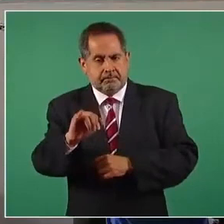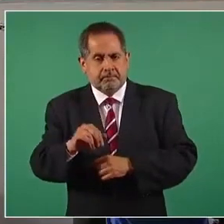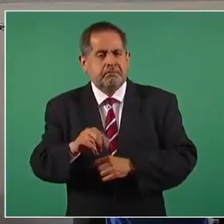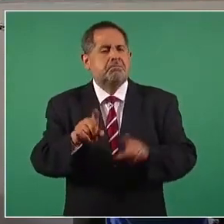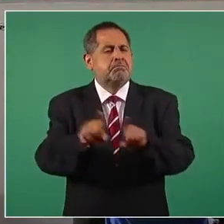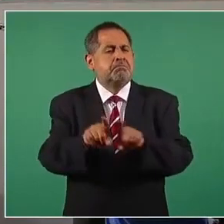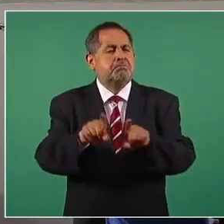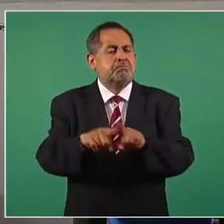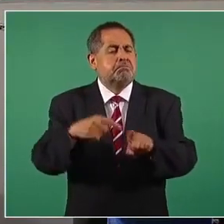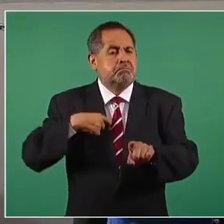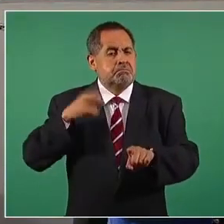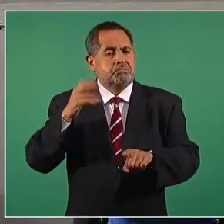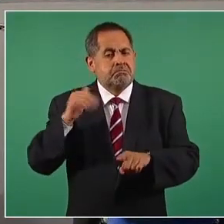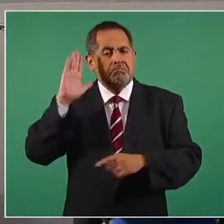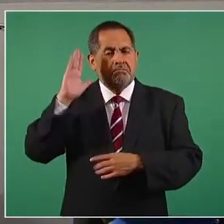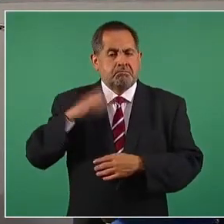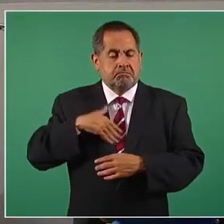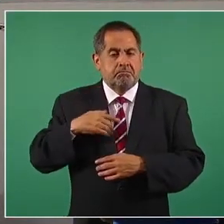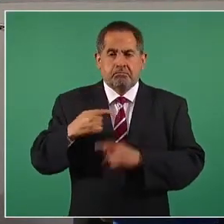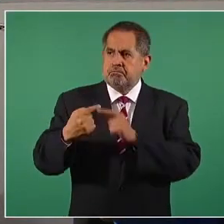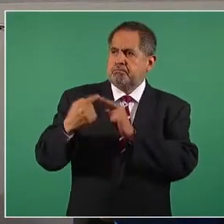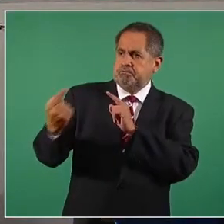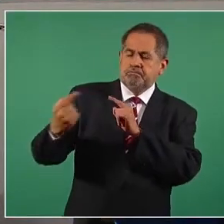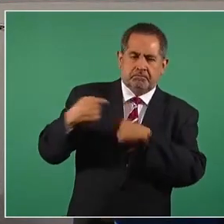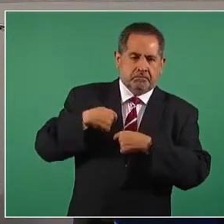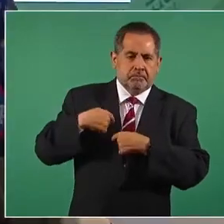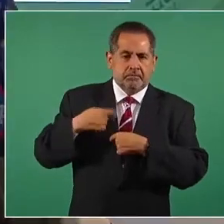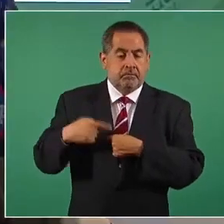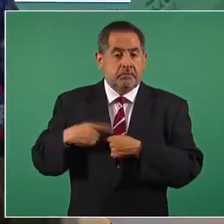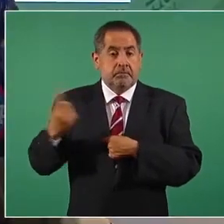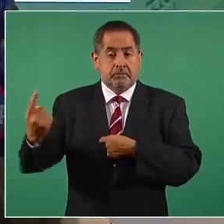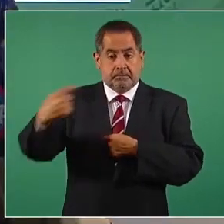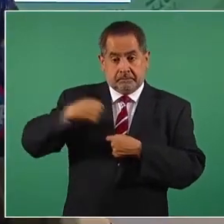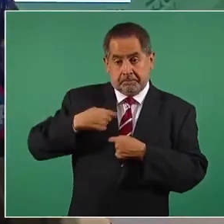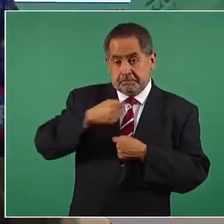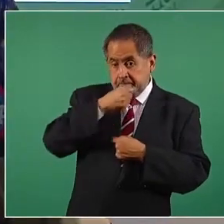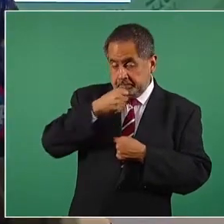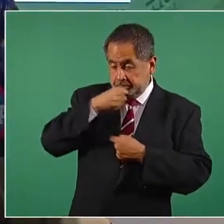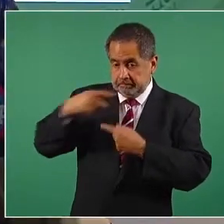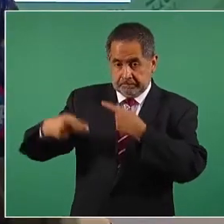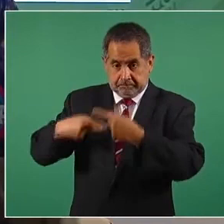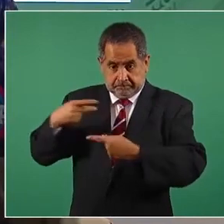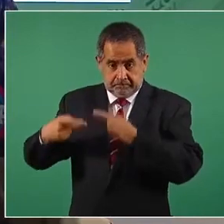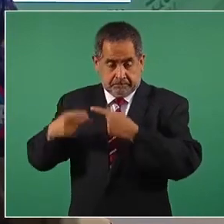como era yo cuando era opositor, el que me entrevistaba